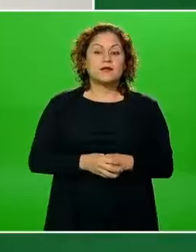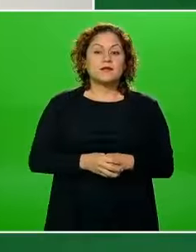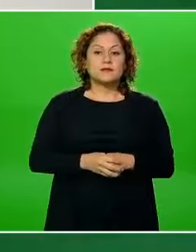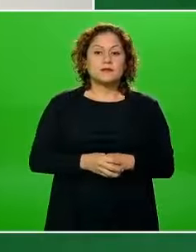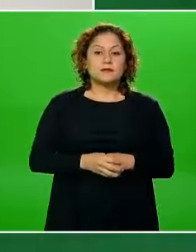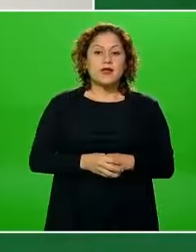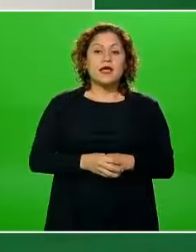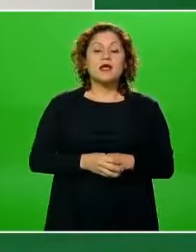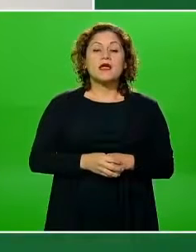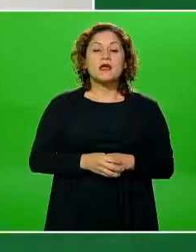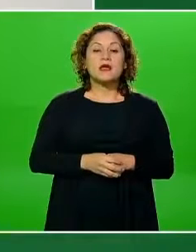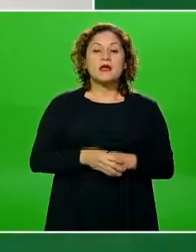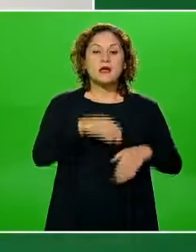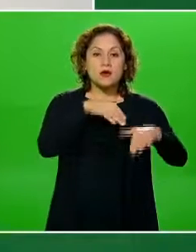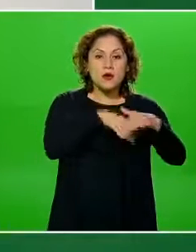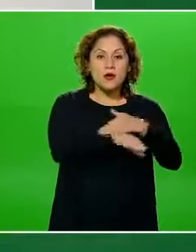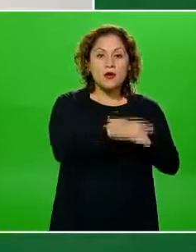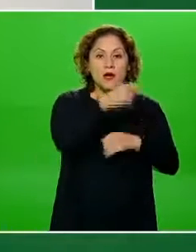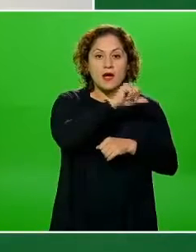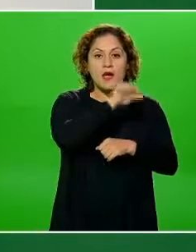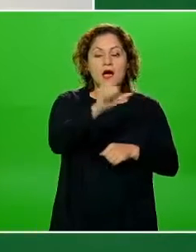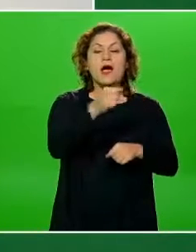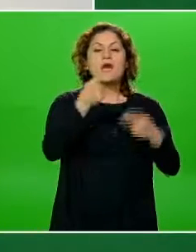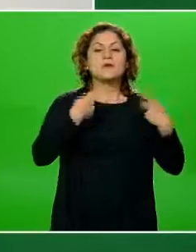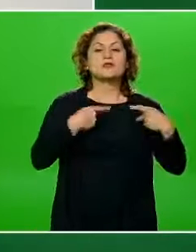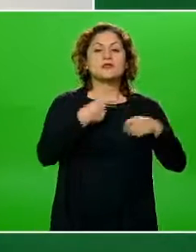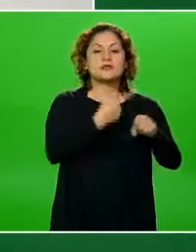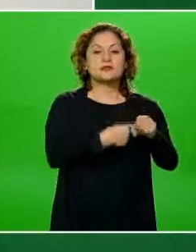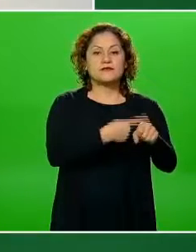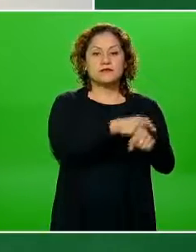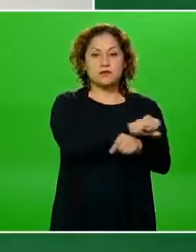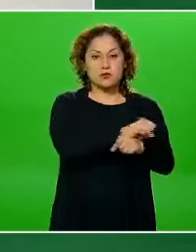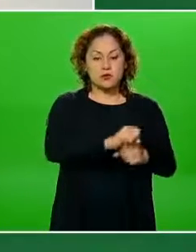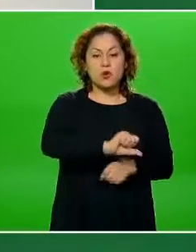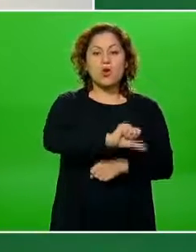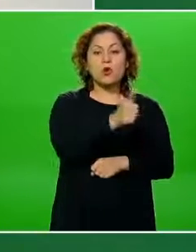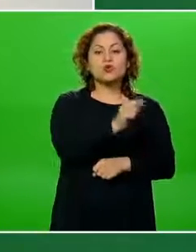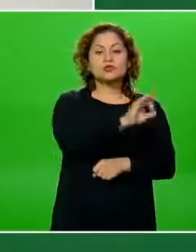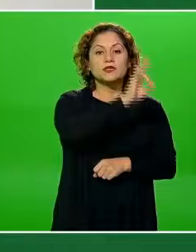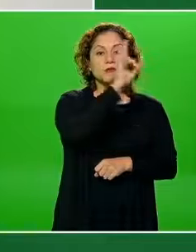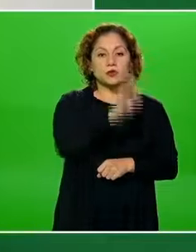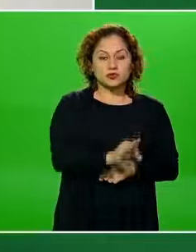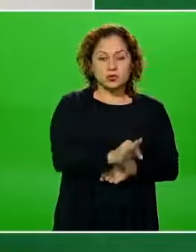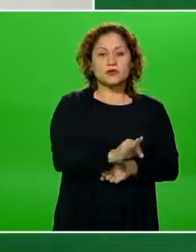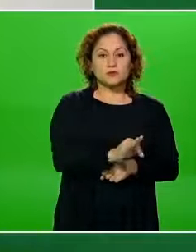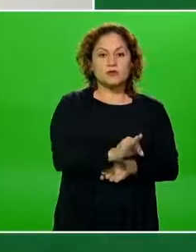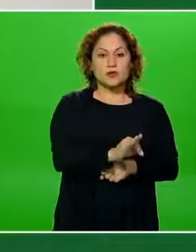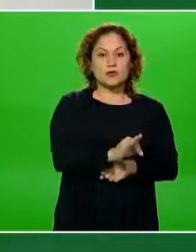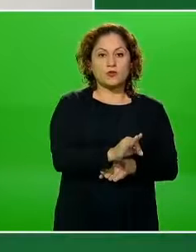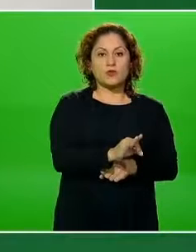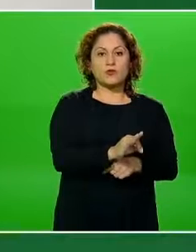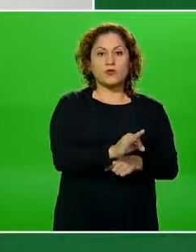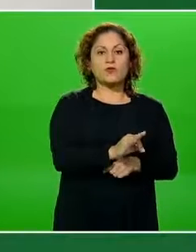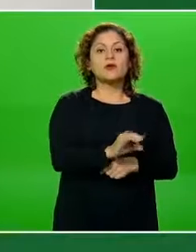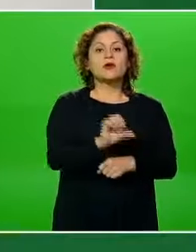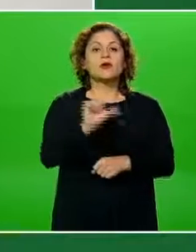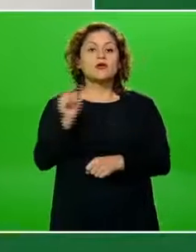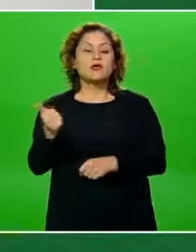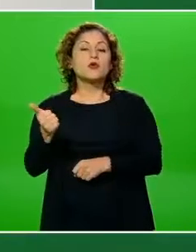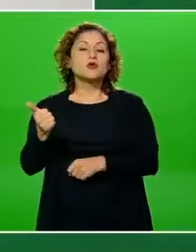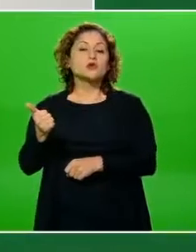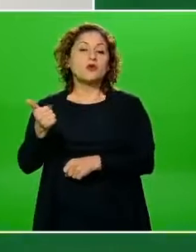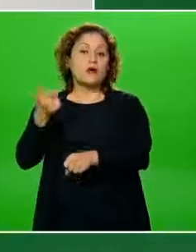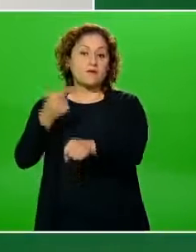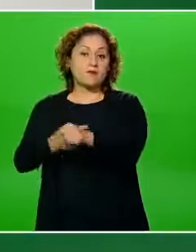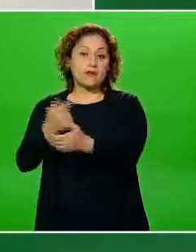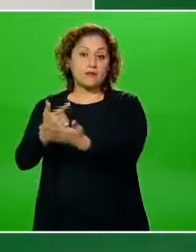camas generales de un 11% y una ocupación de camas con ventilador de un